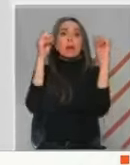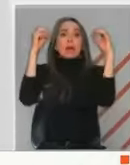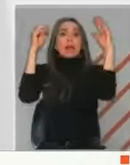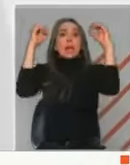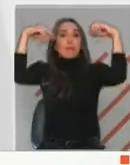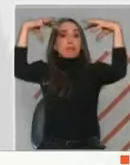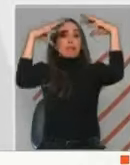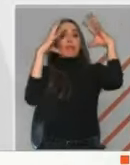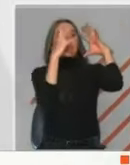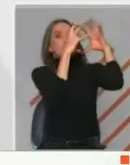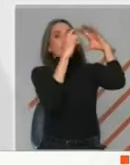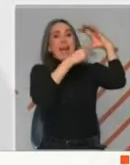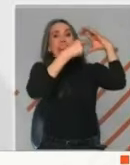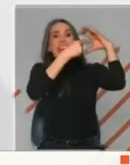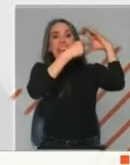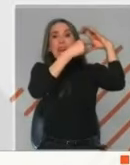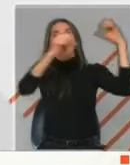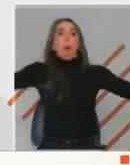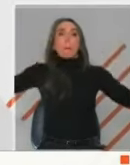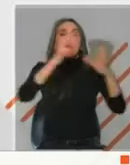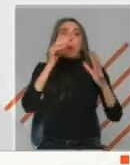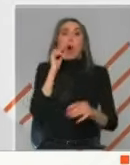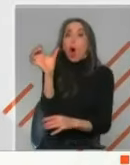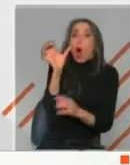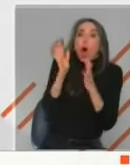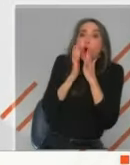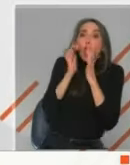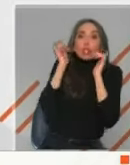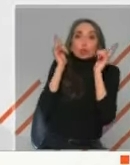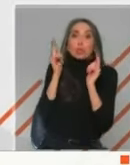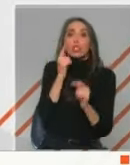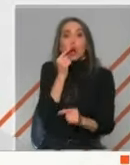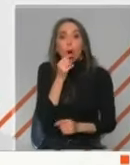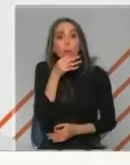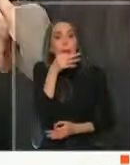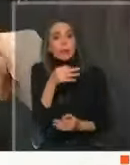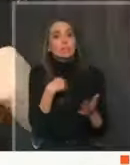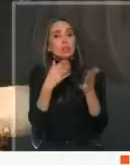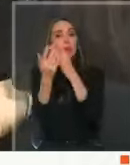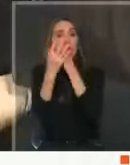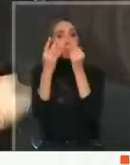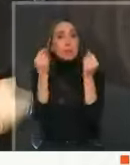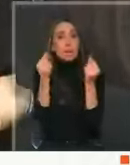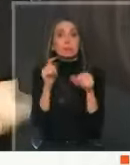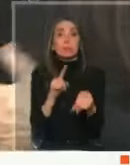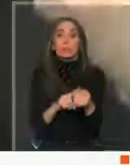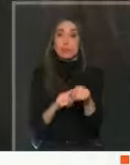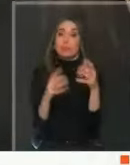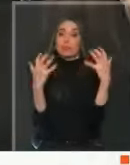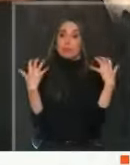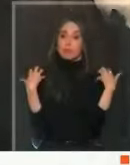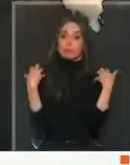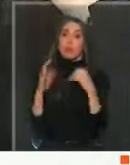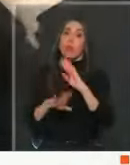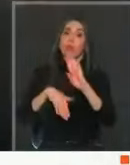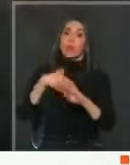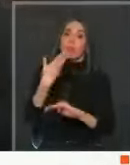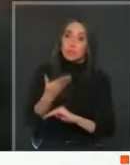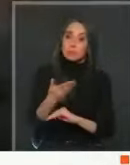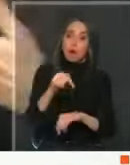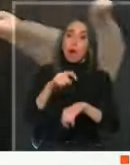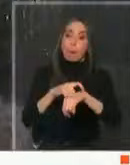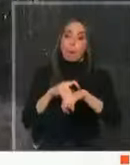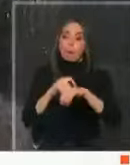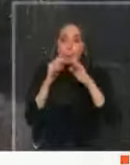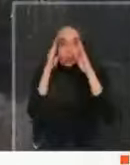generadores? Yo quiero ser bien transparente. El momento de la responsabilidad vendrá después. El momento de hoy es atender